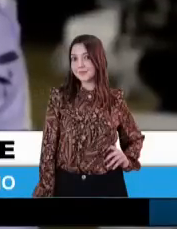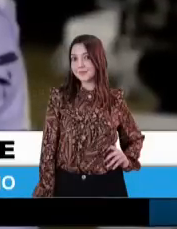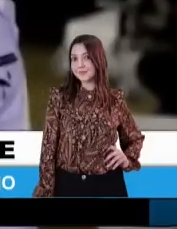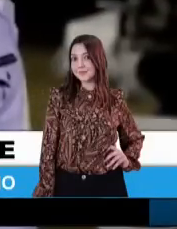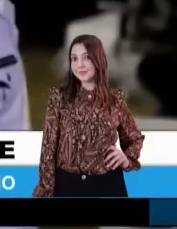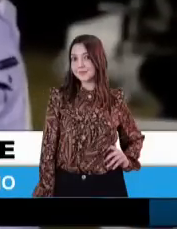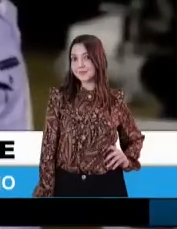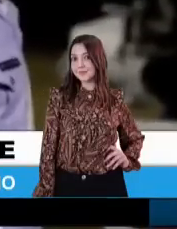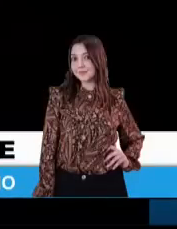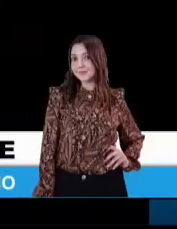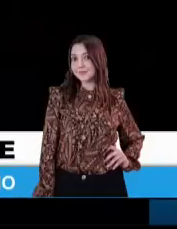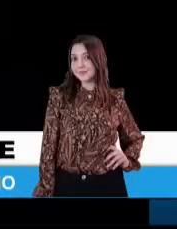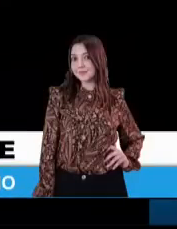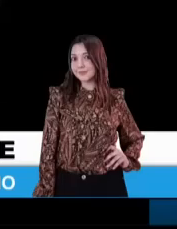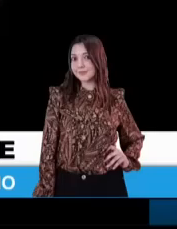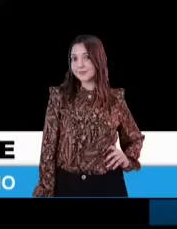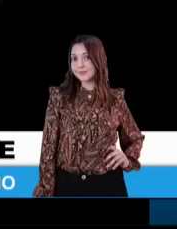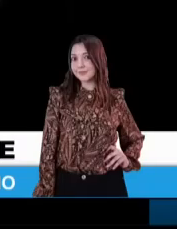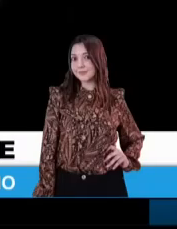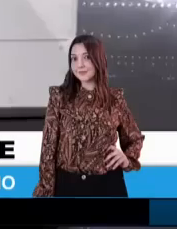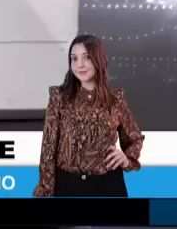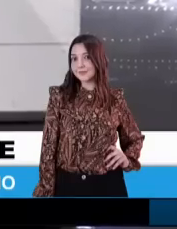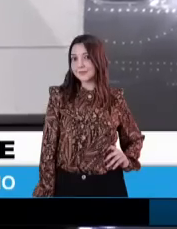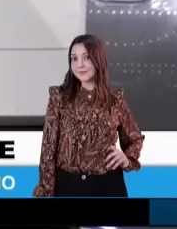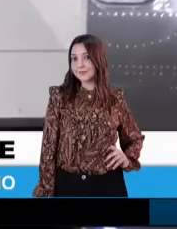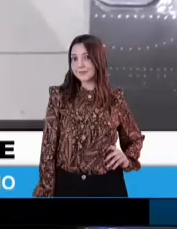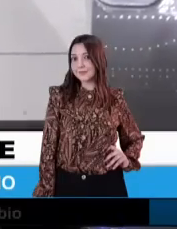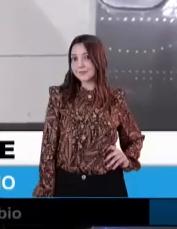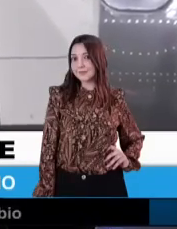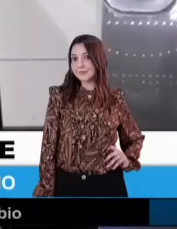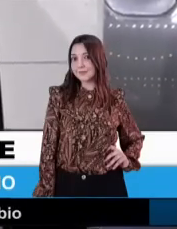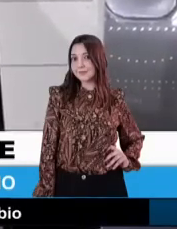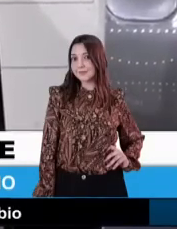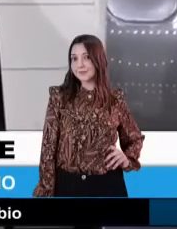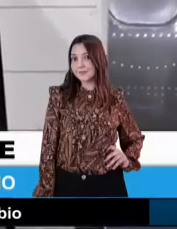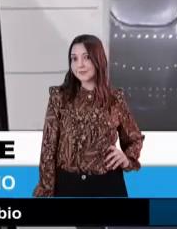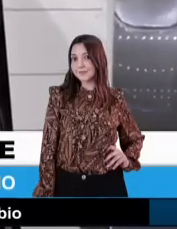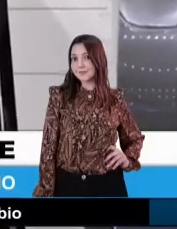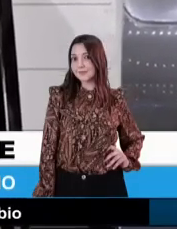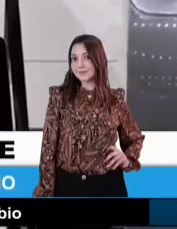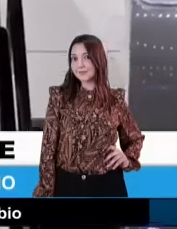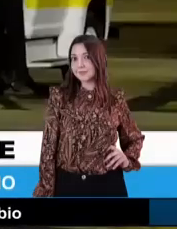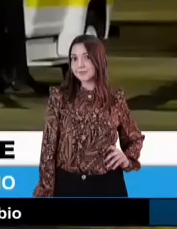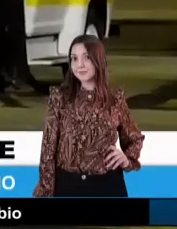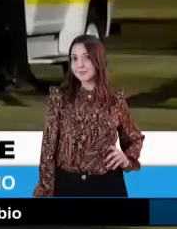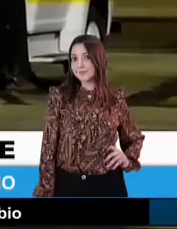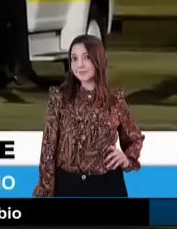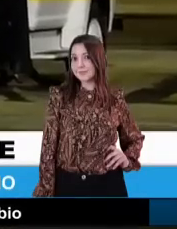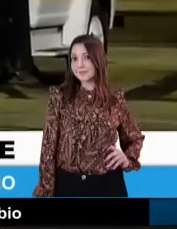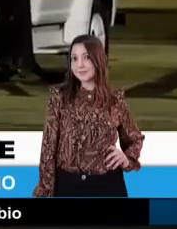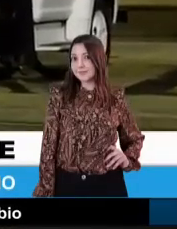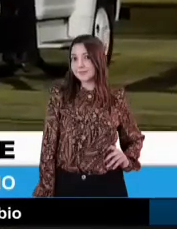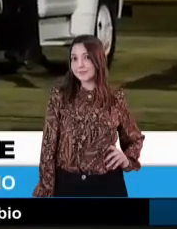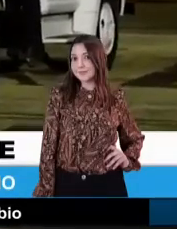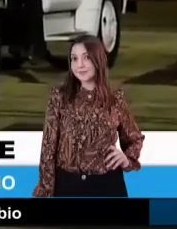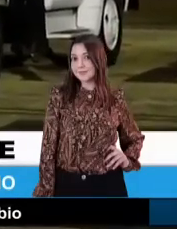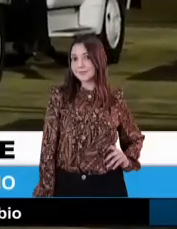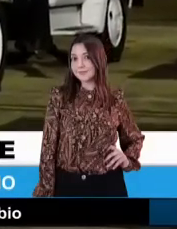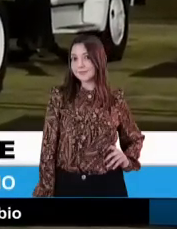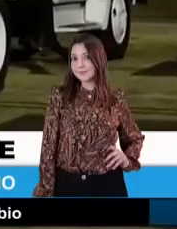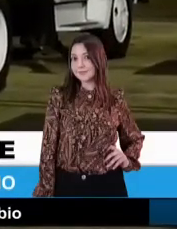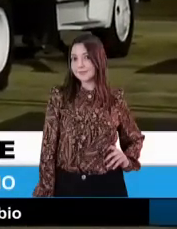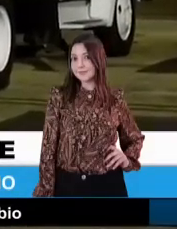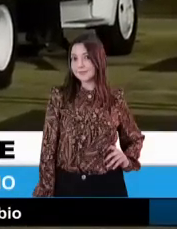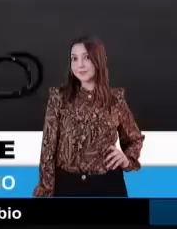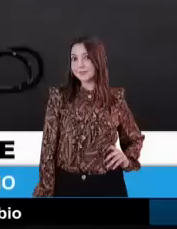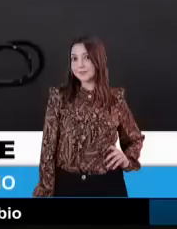es esta instancia de colaboración de América del Sur que finalmente en donde ya no es